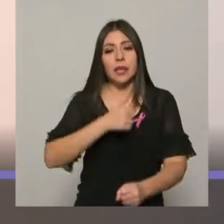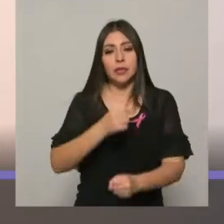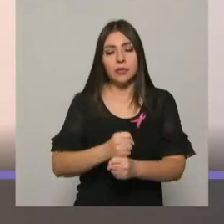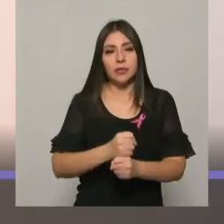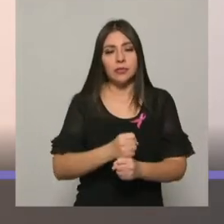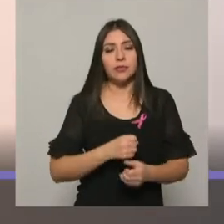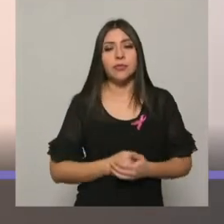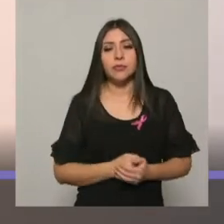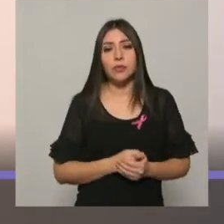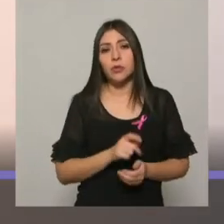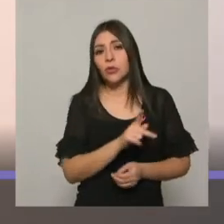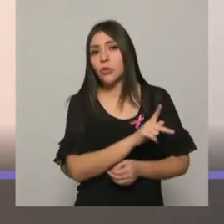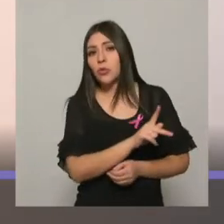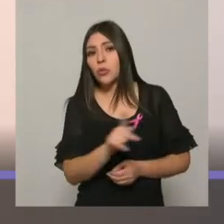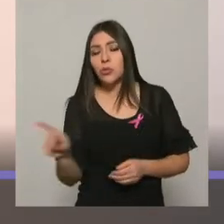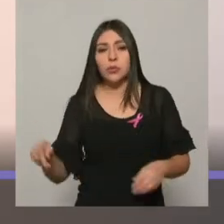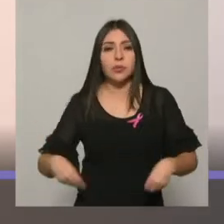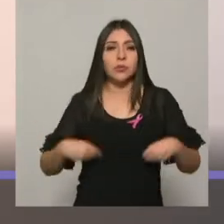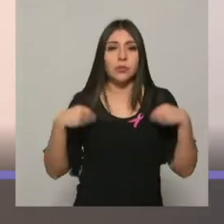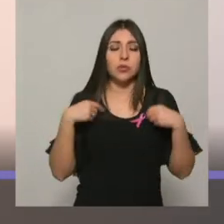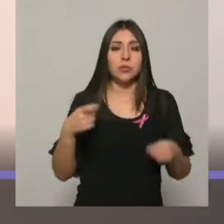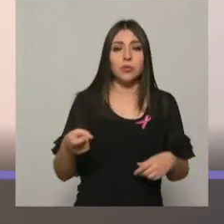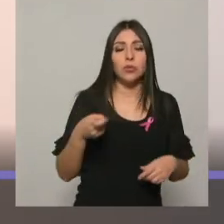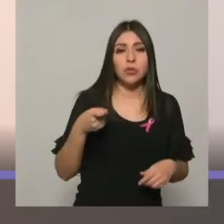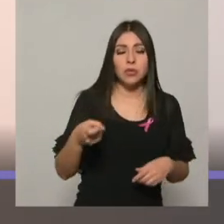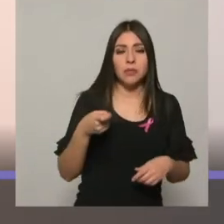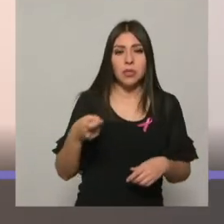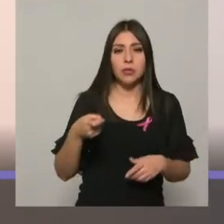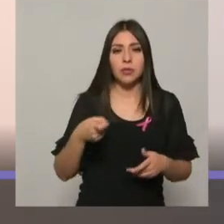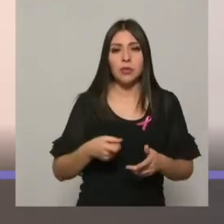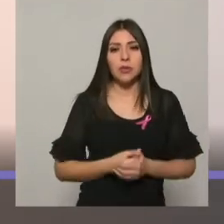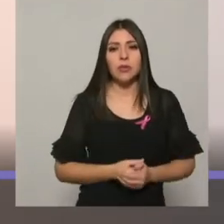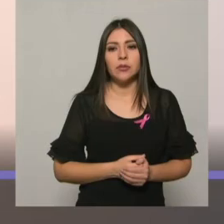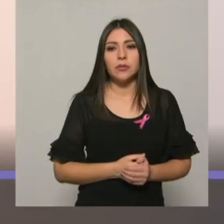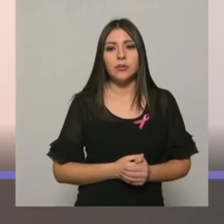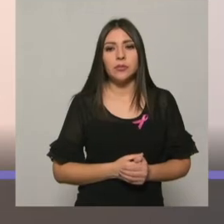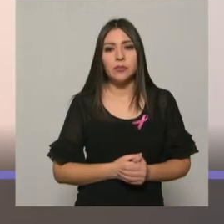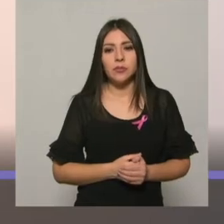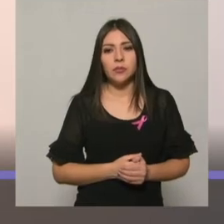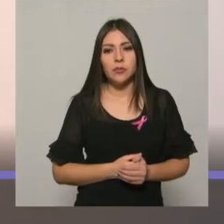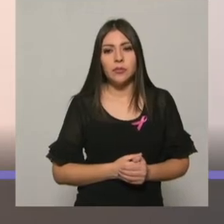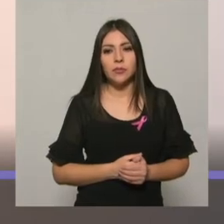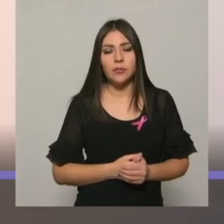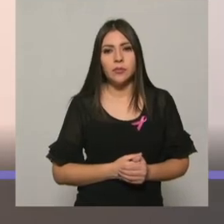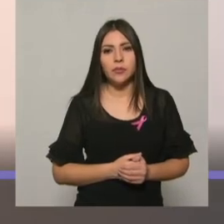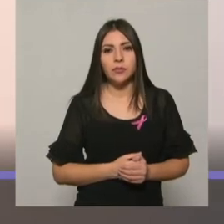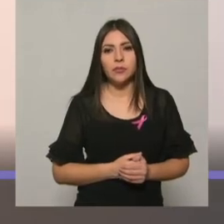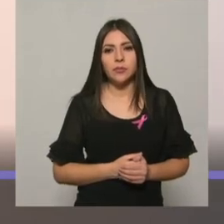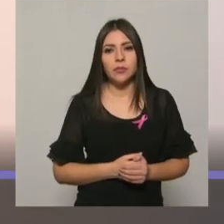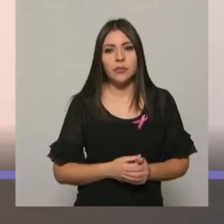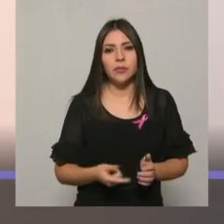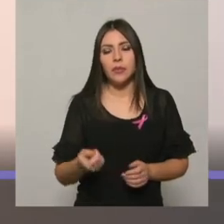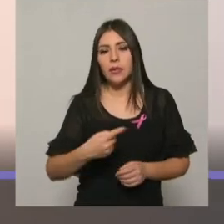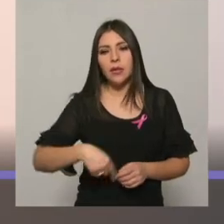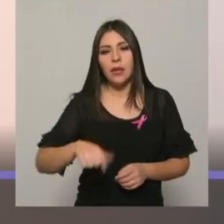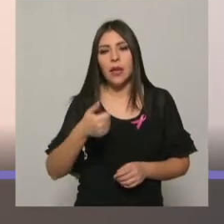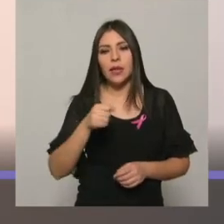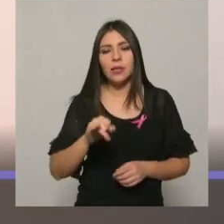son de Xochimilco. Así es, todos somos de Xochimilco. No, o sea, no estamos haciendo esa parte, ¿no? Autoempleo